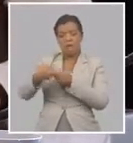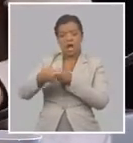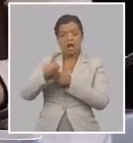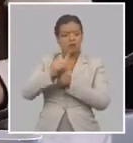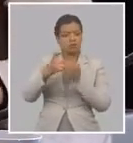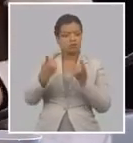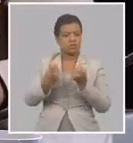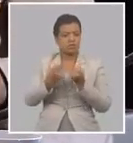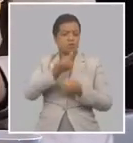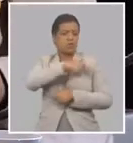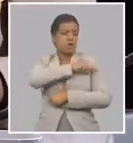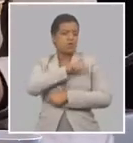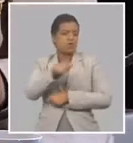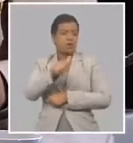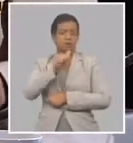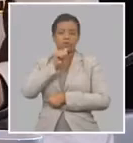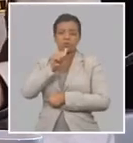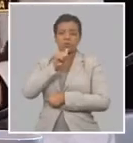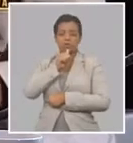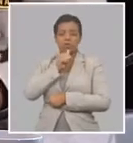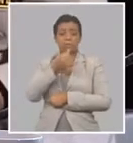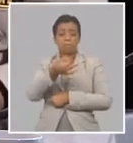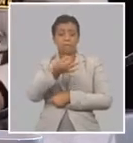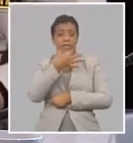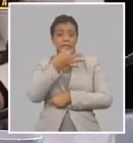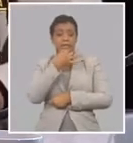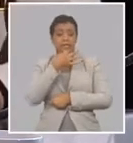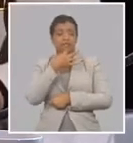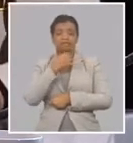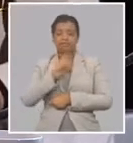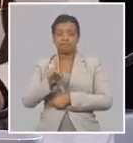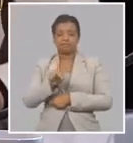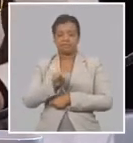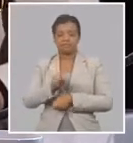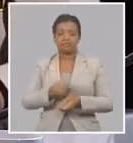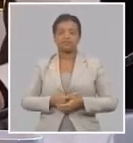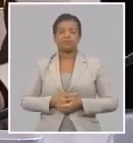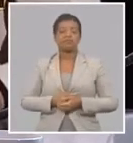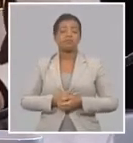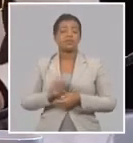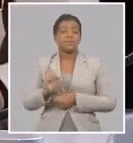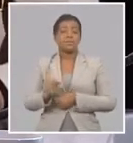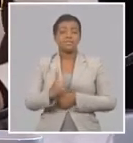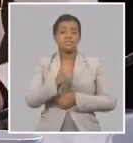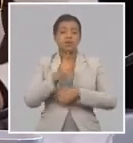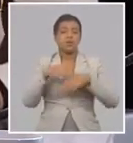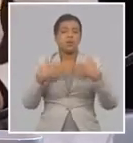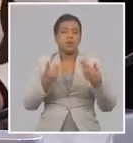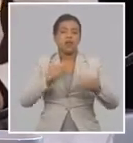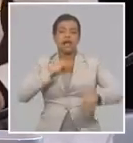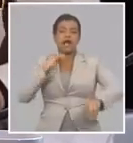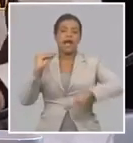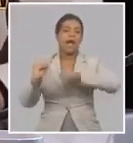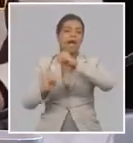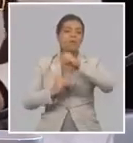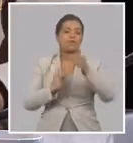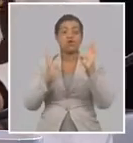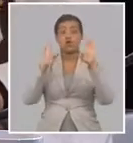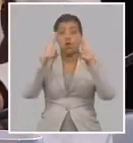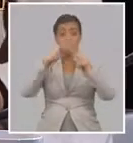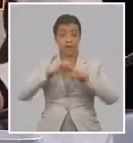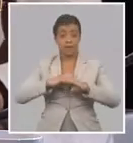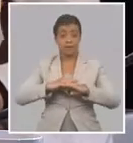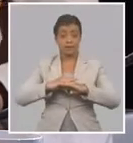población estaba preguntando y vuelvo a reiterar la excelencia está en que no ha habido cambio en ninguna de las normativas ni